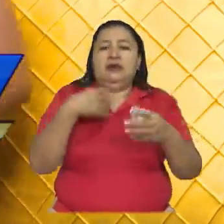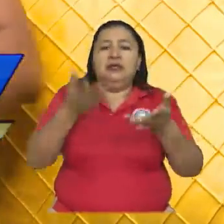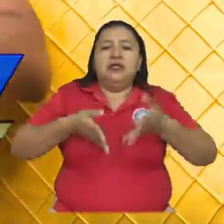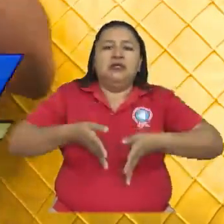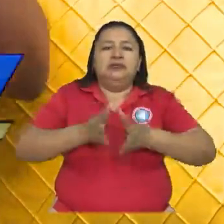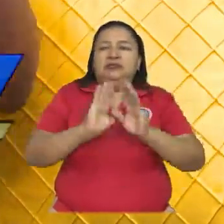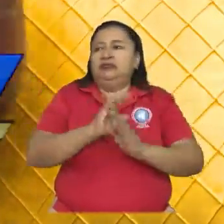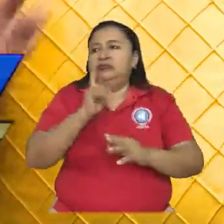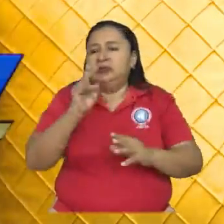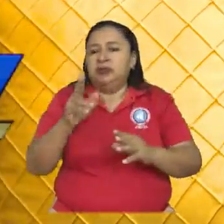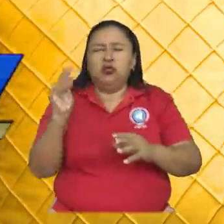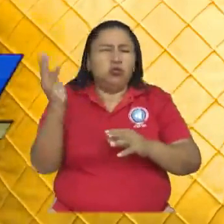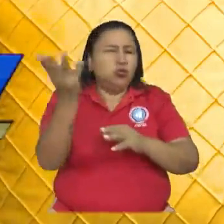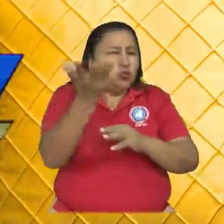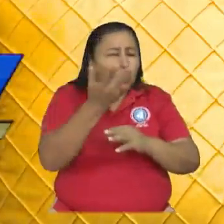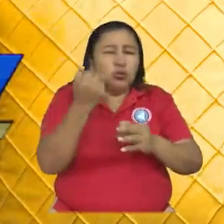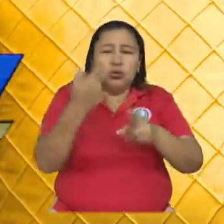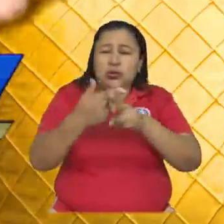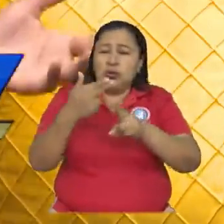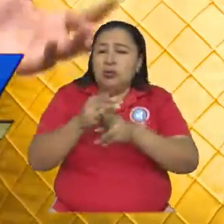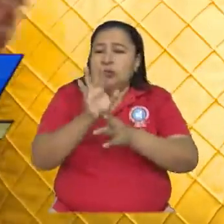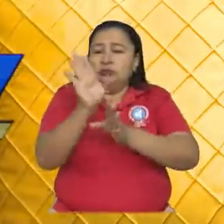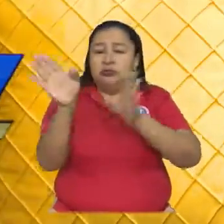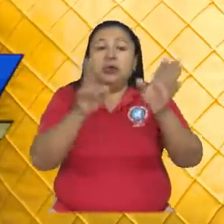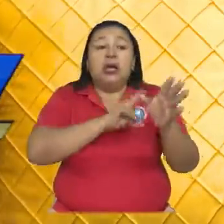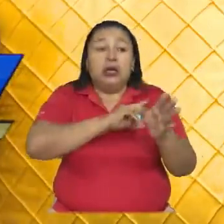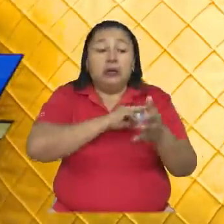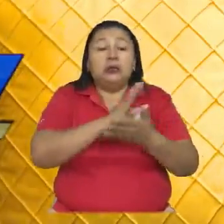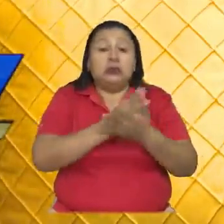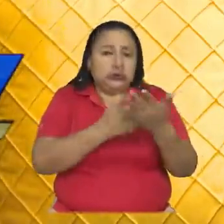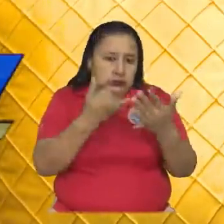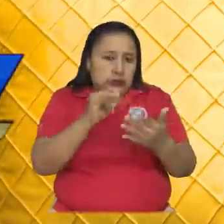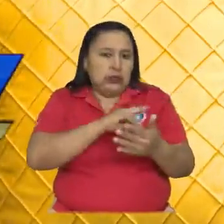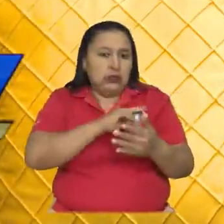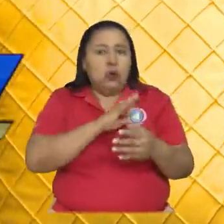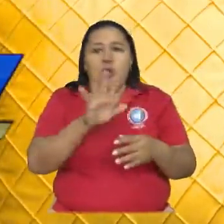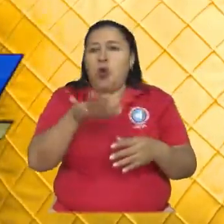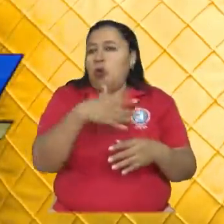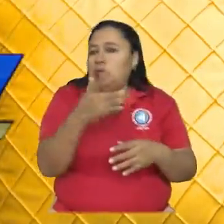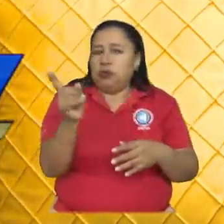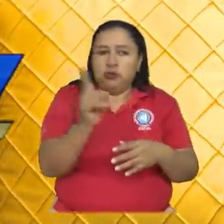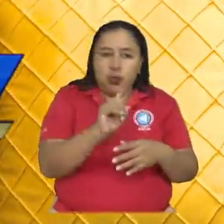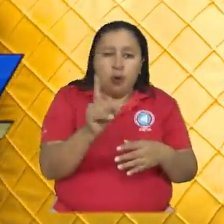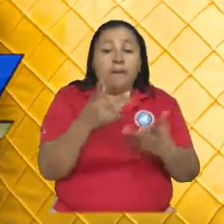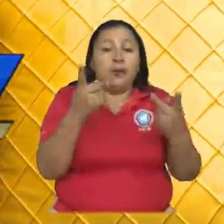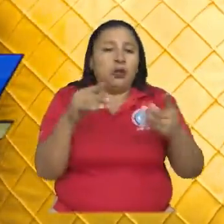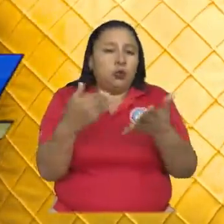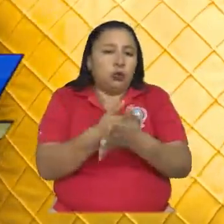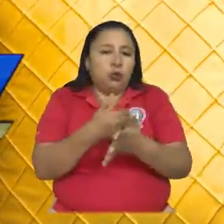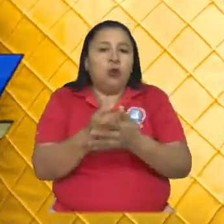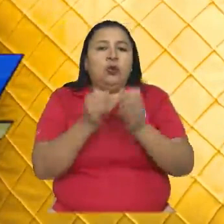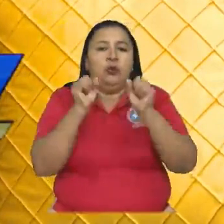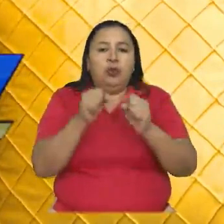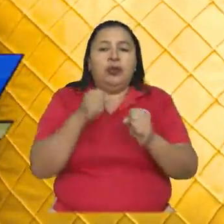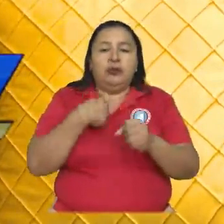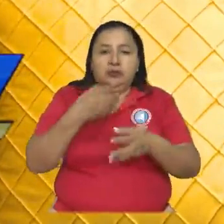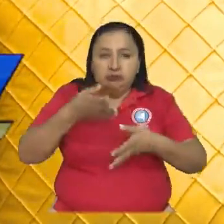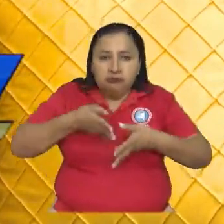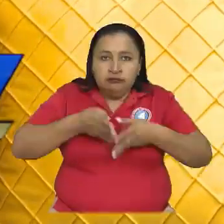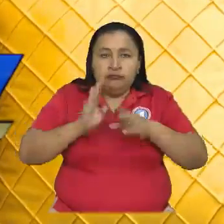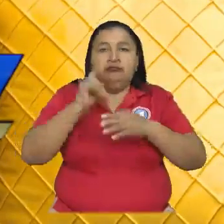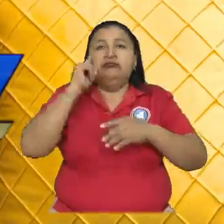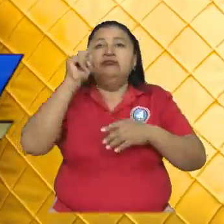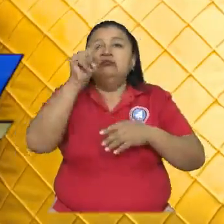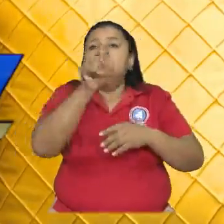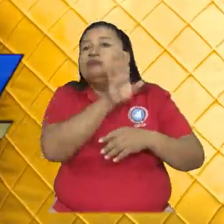todo lo que tiene que ver con la señalización, algunos que existen, otros que no existen y son nuevos, pero la idea es poder guiar también a los visitantes